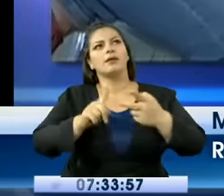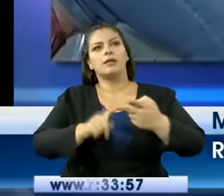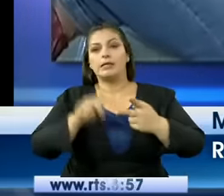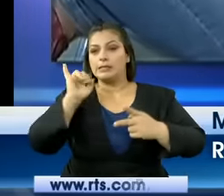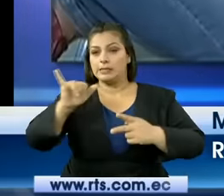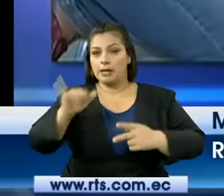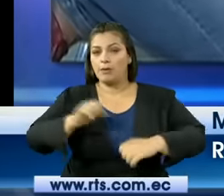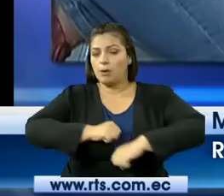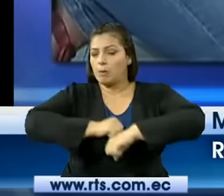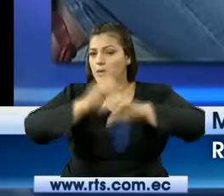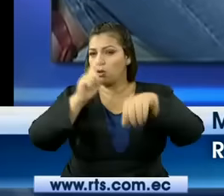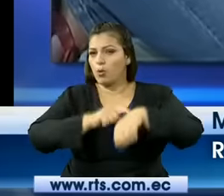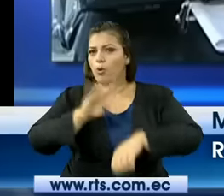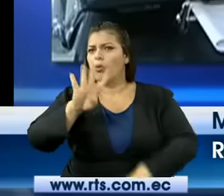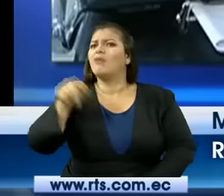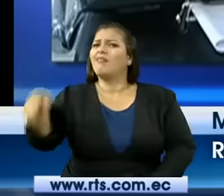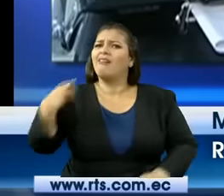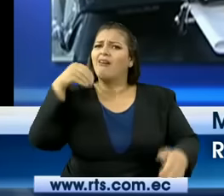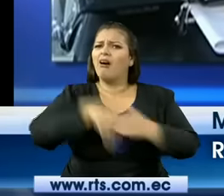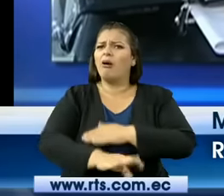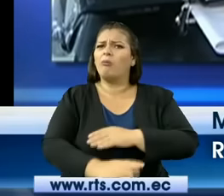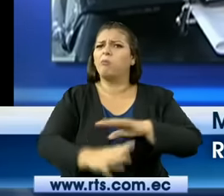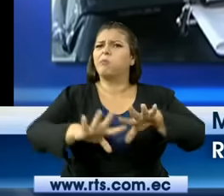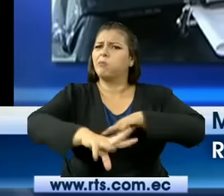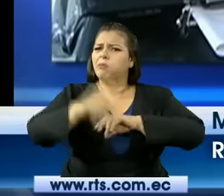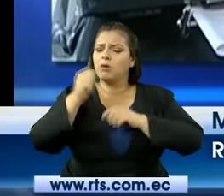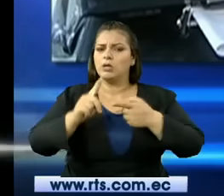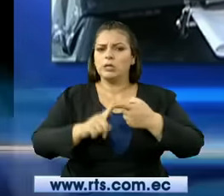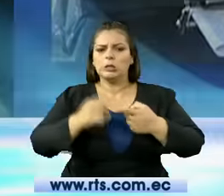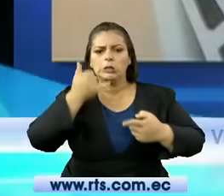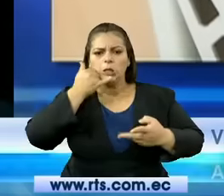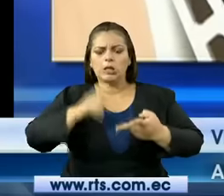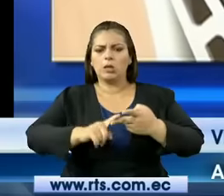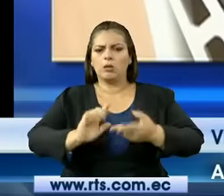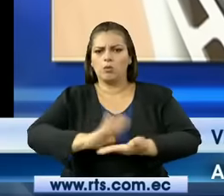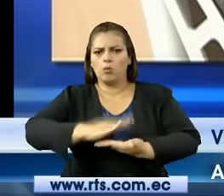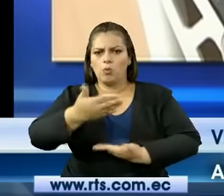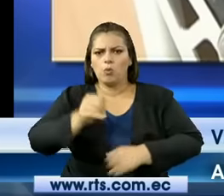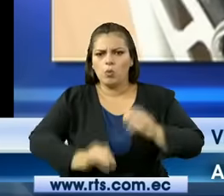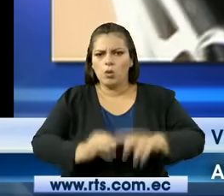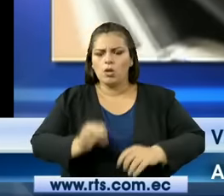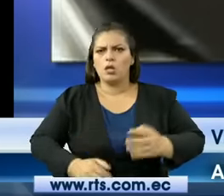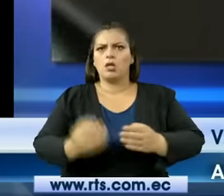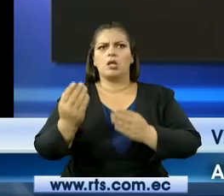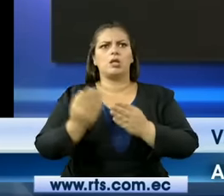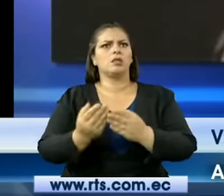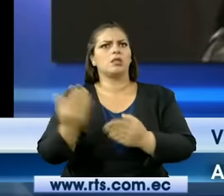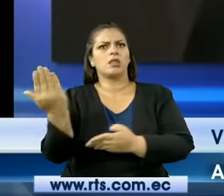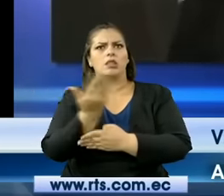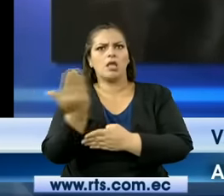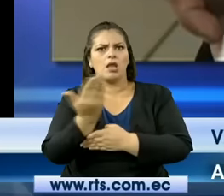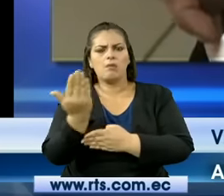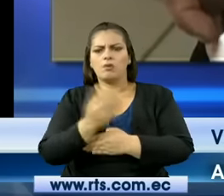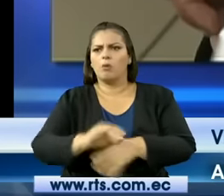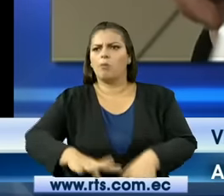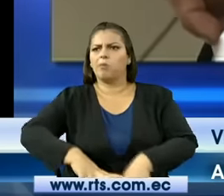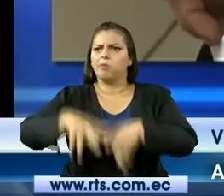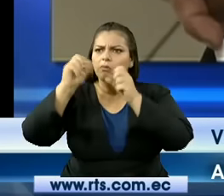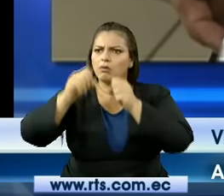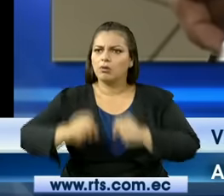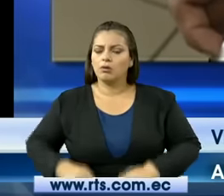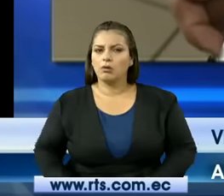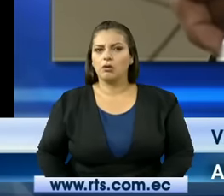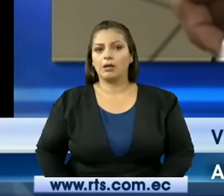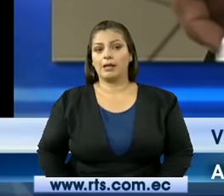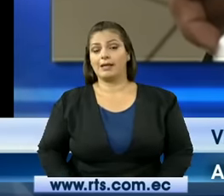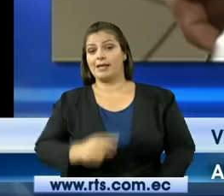Me llevó una tablet, una laptop, un teléfono y el televisor. De mi casa a dos cuadras. A un chico